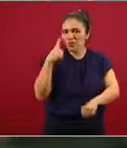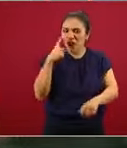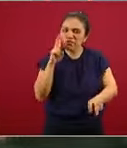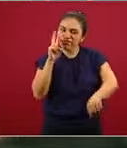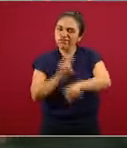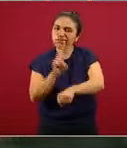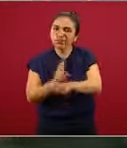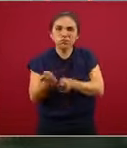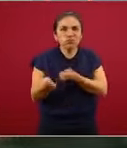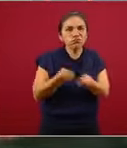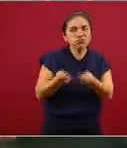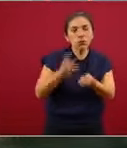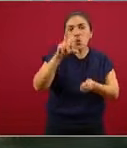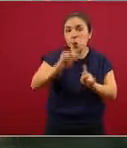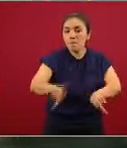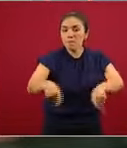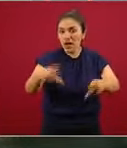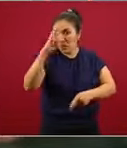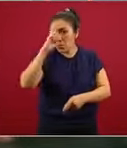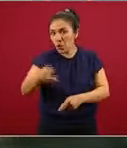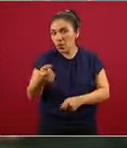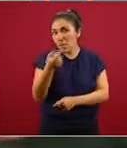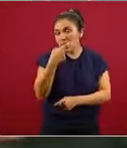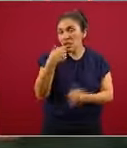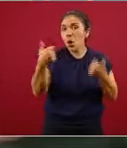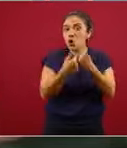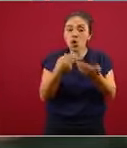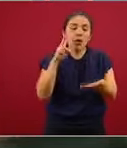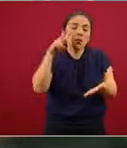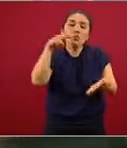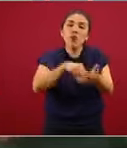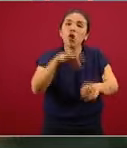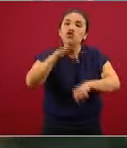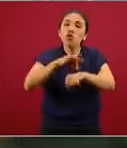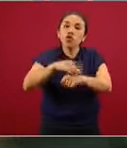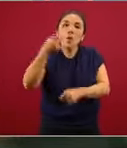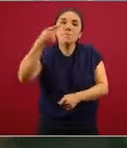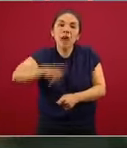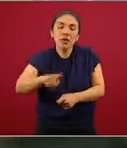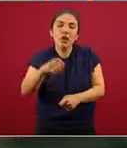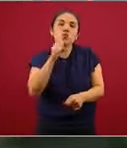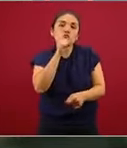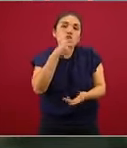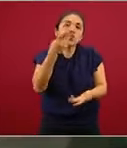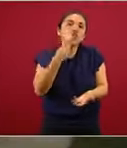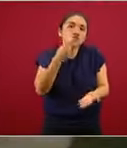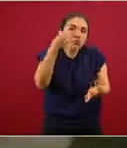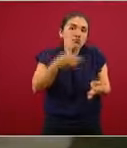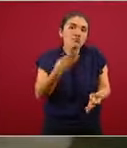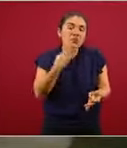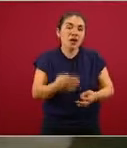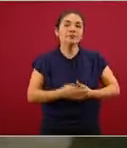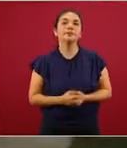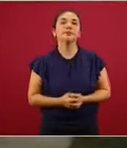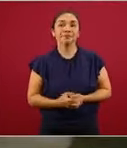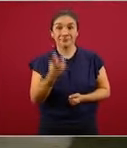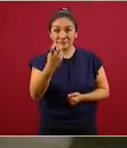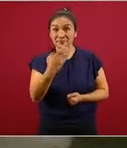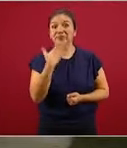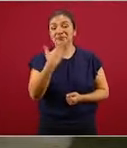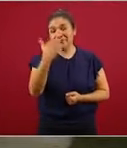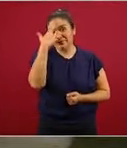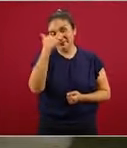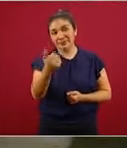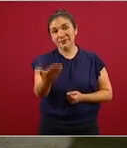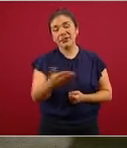vendan estos medicamentos si no hay una receta física que avale la necesidad del uso. Gracias. Sí, es correcto, qué bueno que menciona